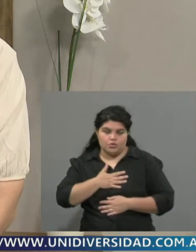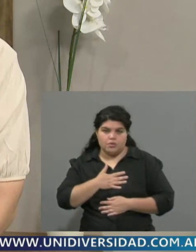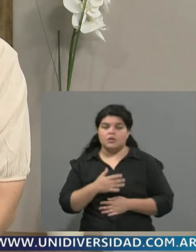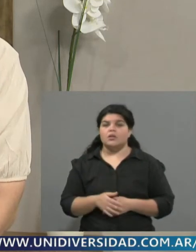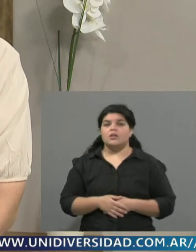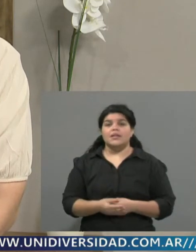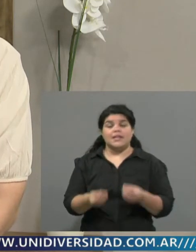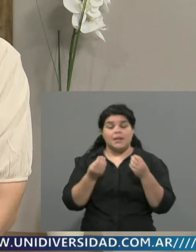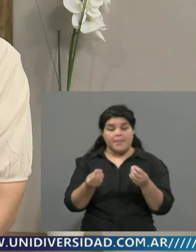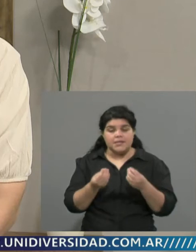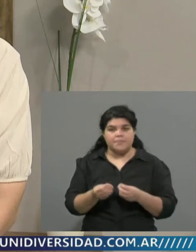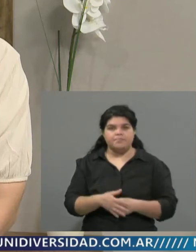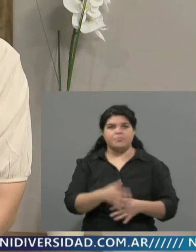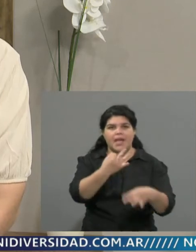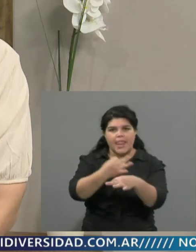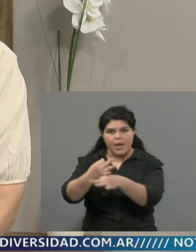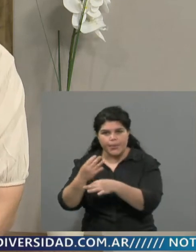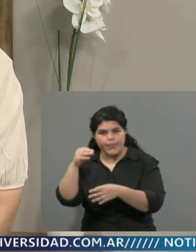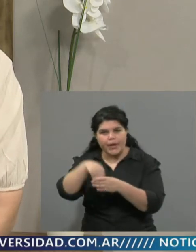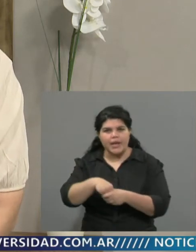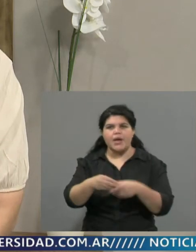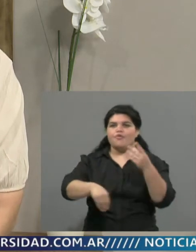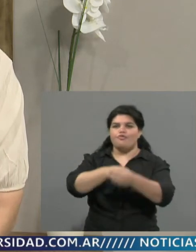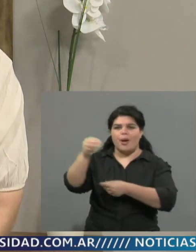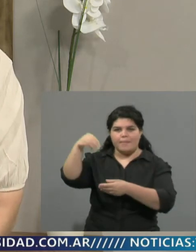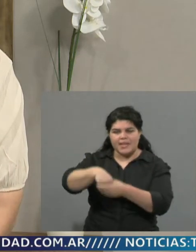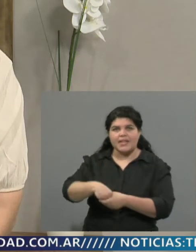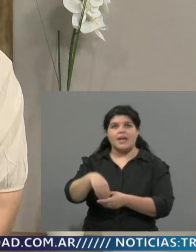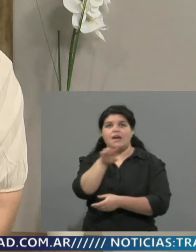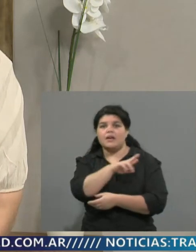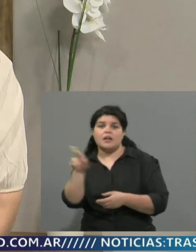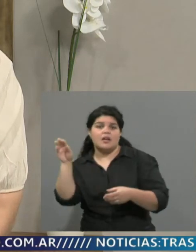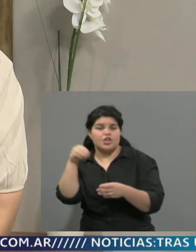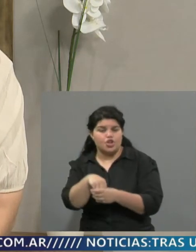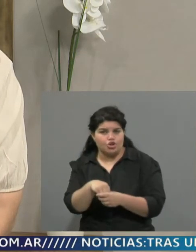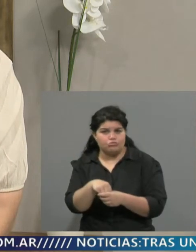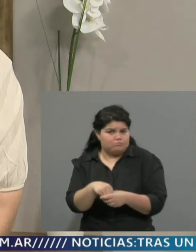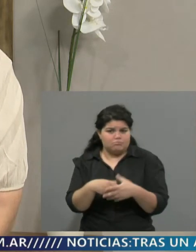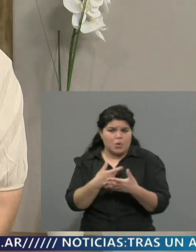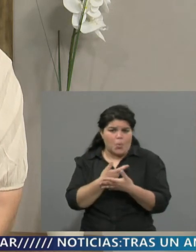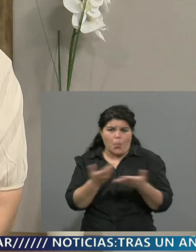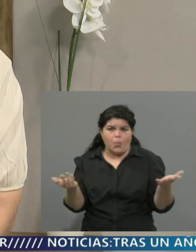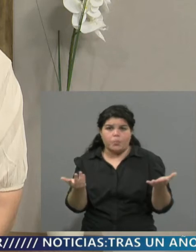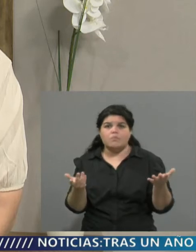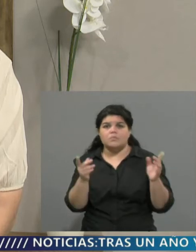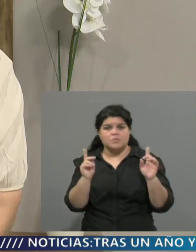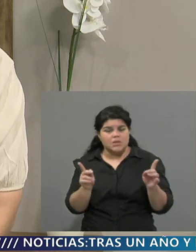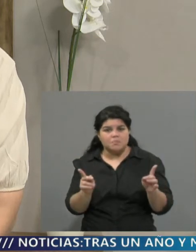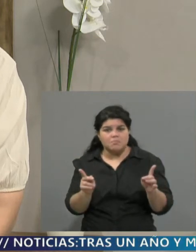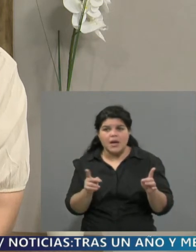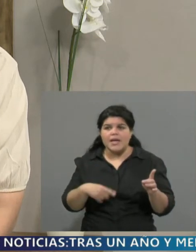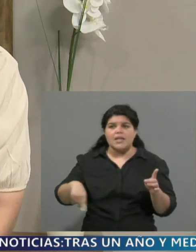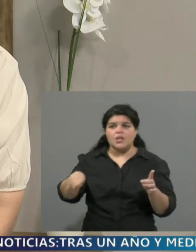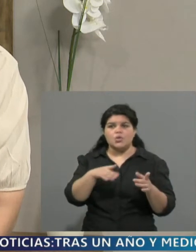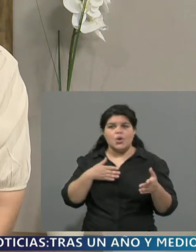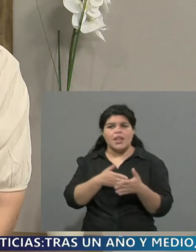resistencias intraescolares, familiares, religiosas o de la institución que sea, tuvo su límite